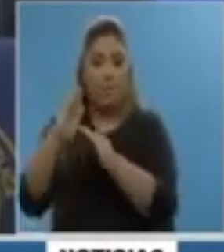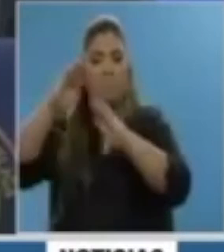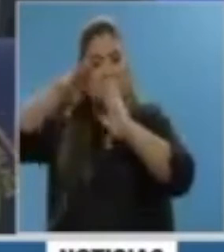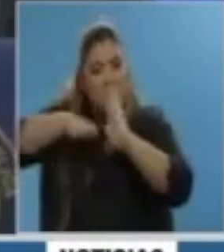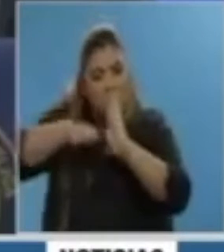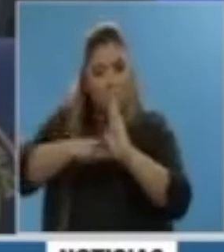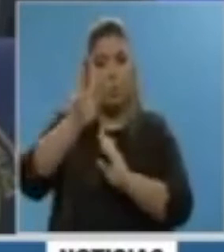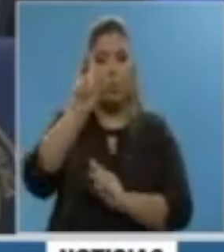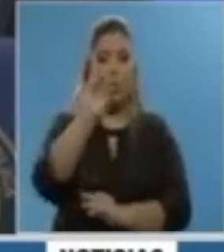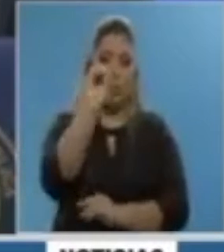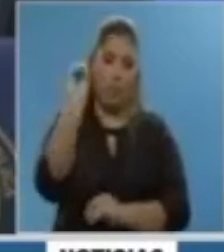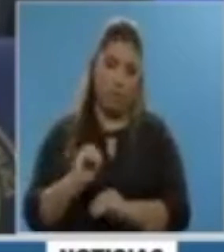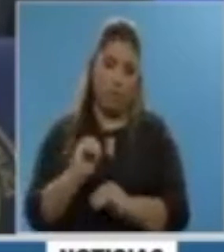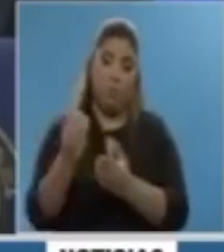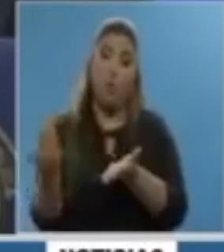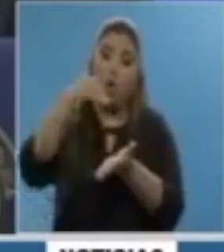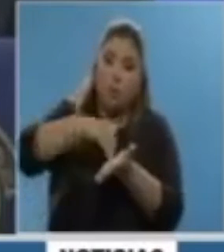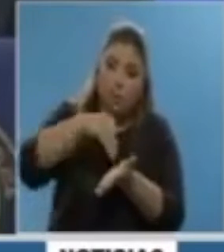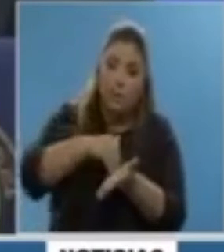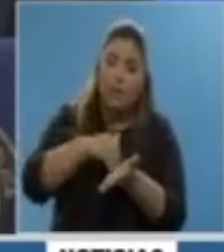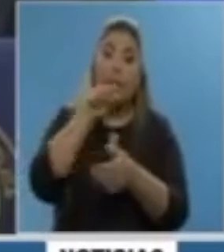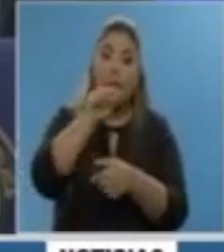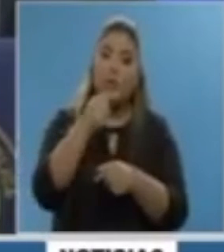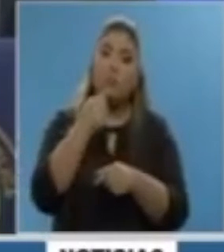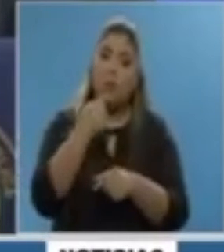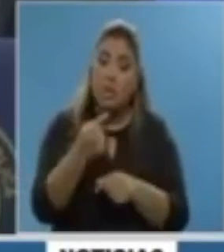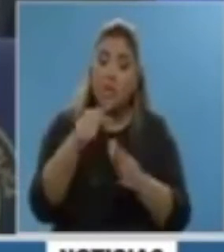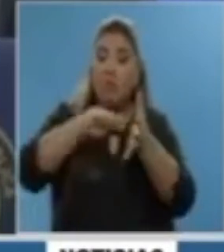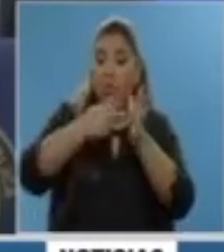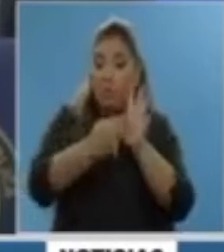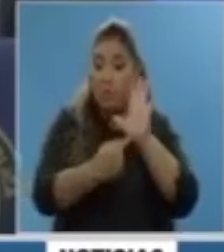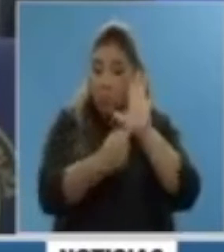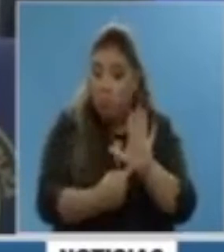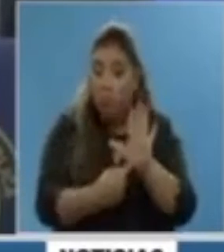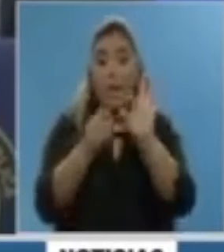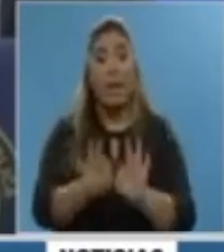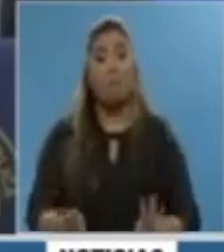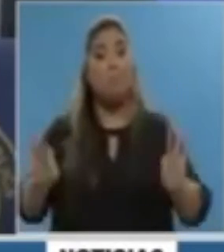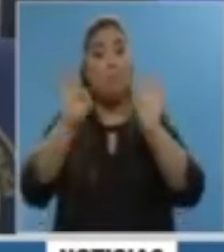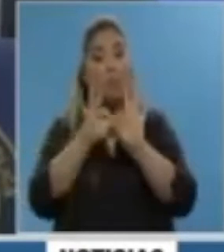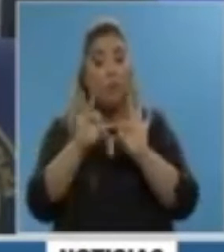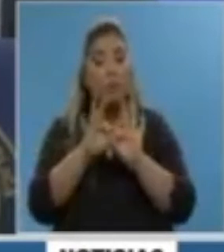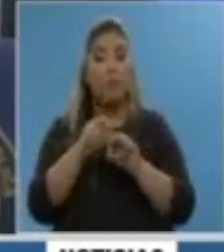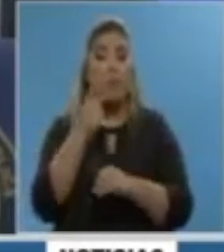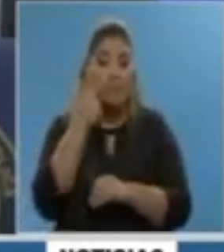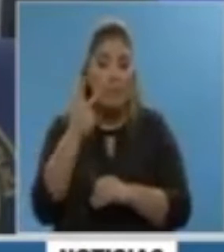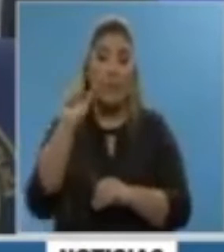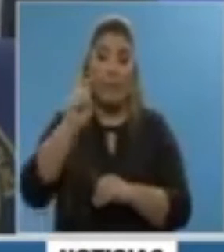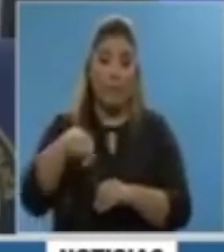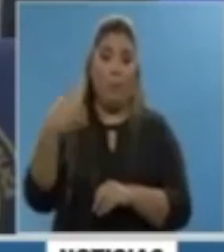debajo del 1%. Nuevamente, esto es un indicador también que nos muestra la importancia de